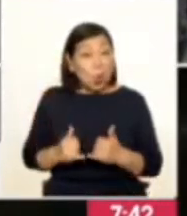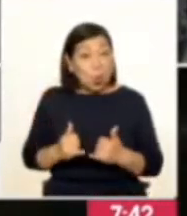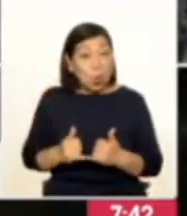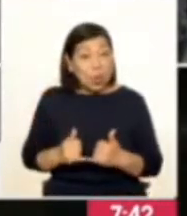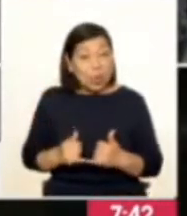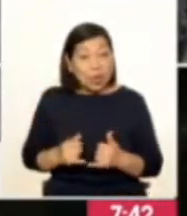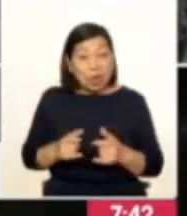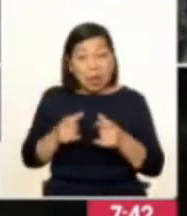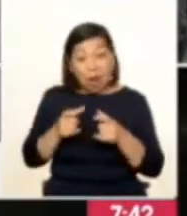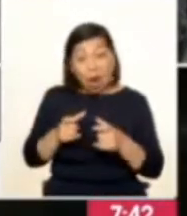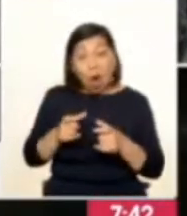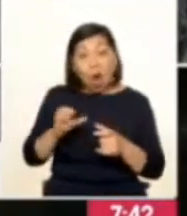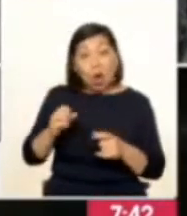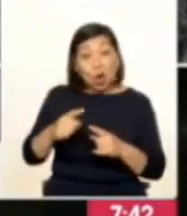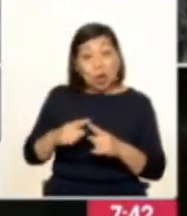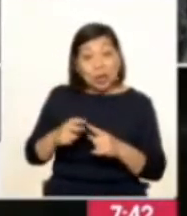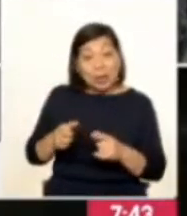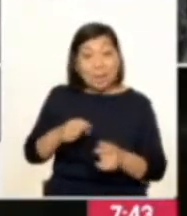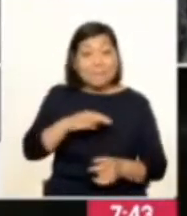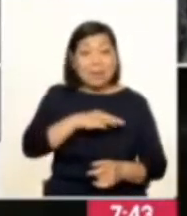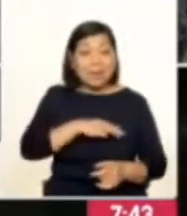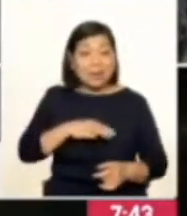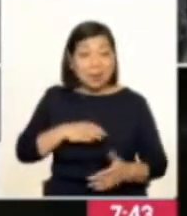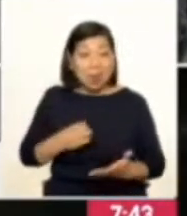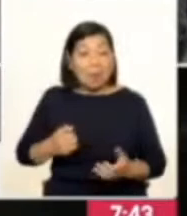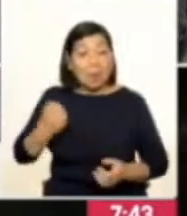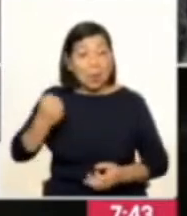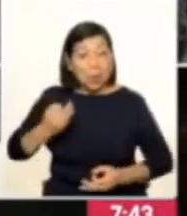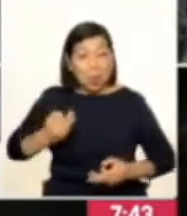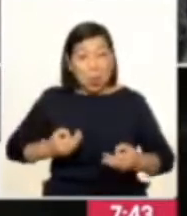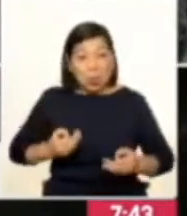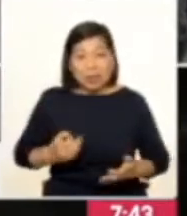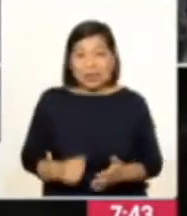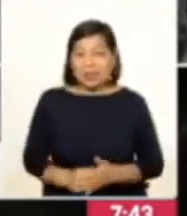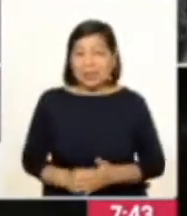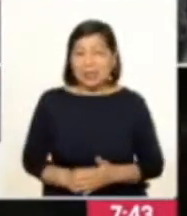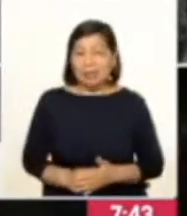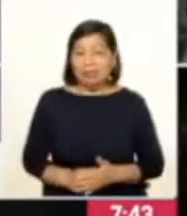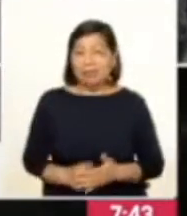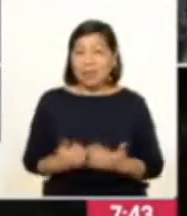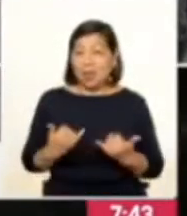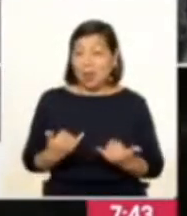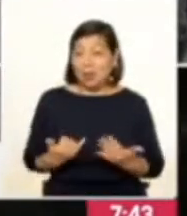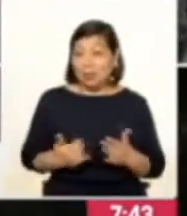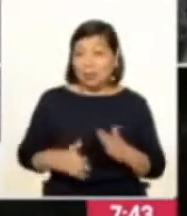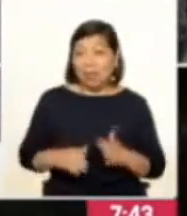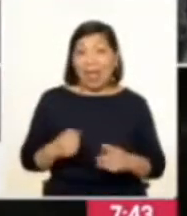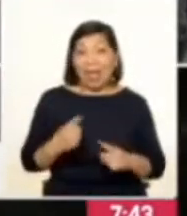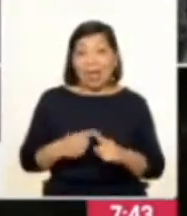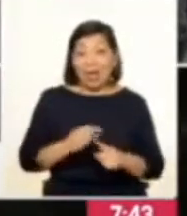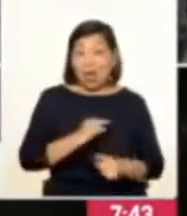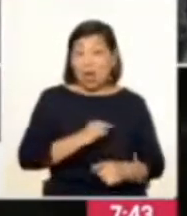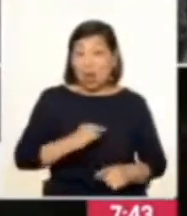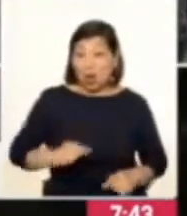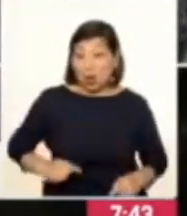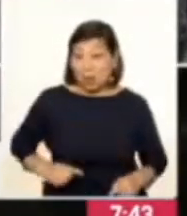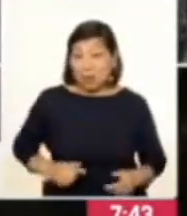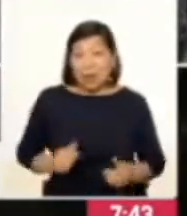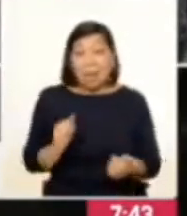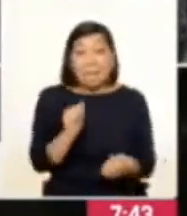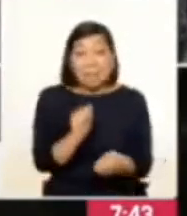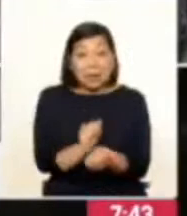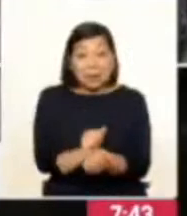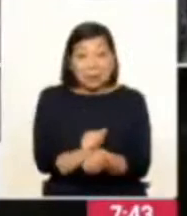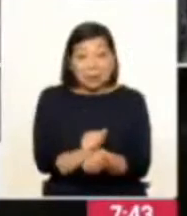de la contraloría y en realidad de la del Ministerio Público el poder judicial en nuestro país hoy en día tenemos a exgobernadores exalcaldes presos